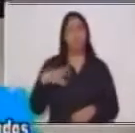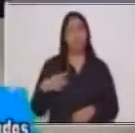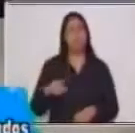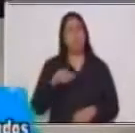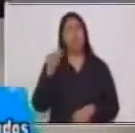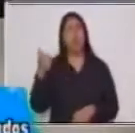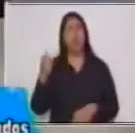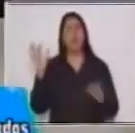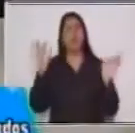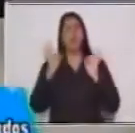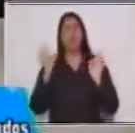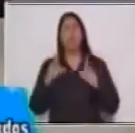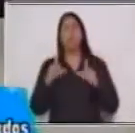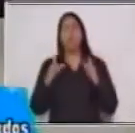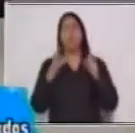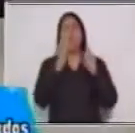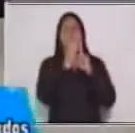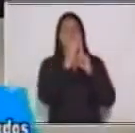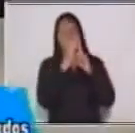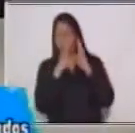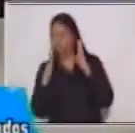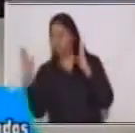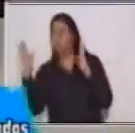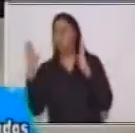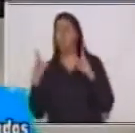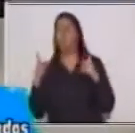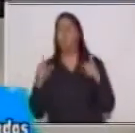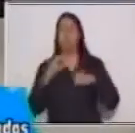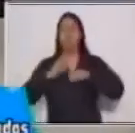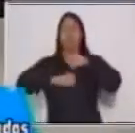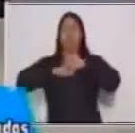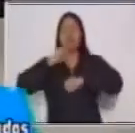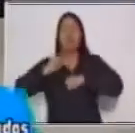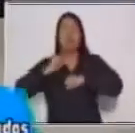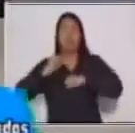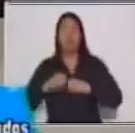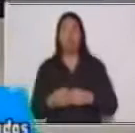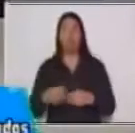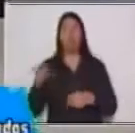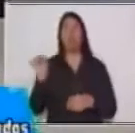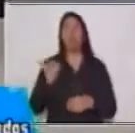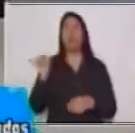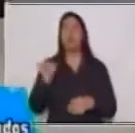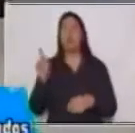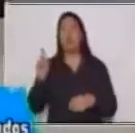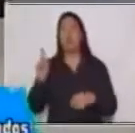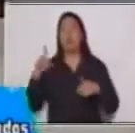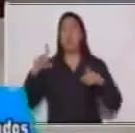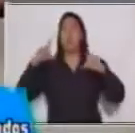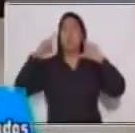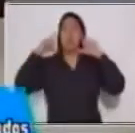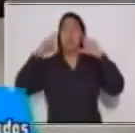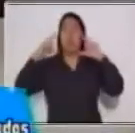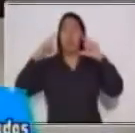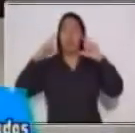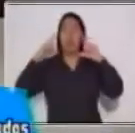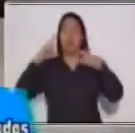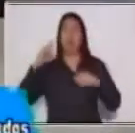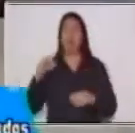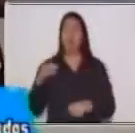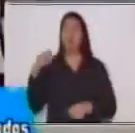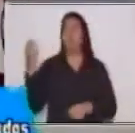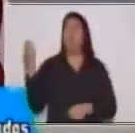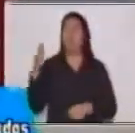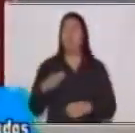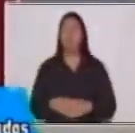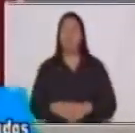que la estoy diciendo. F de Fahrenheit es igual, paréntesis, a C